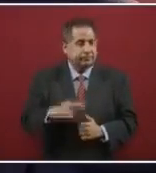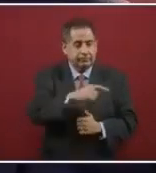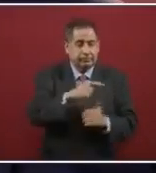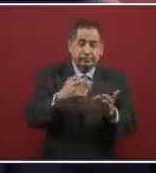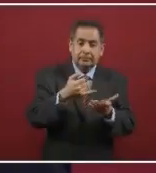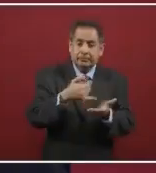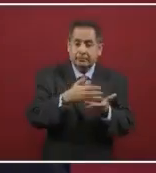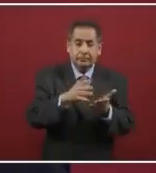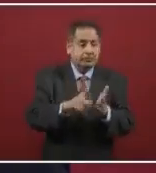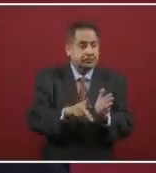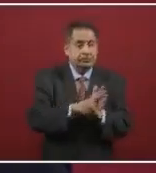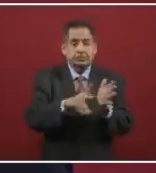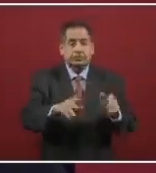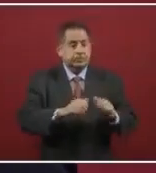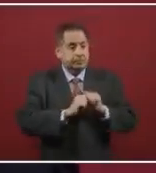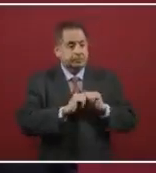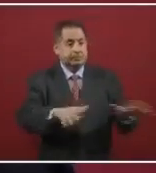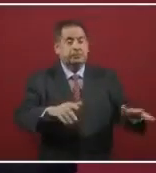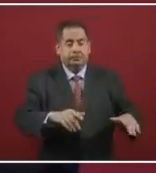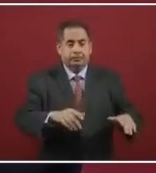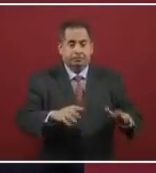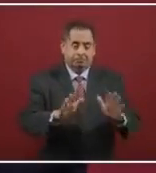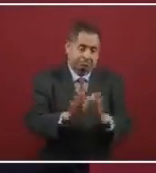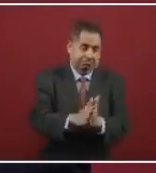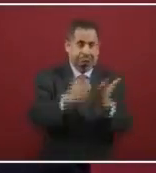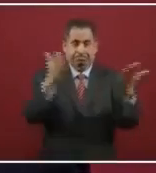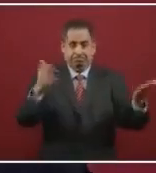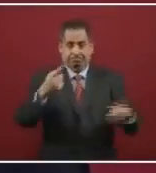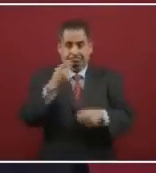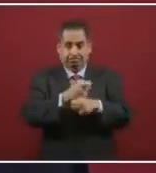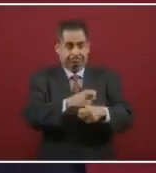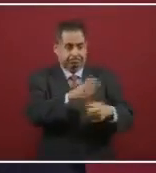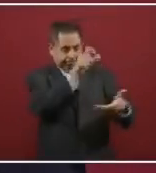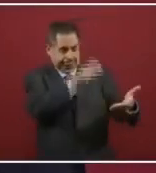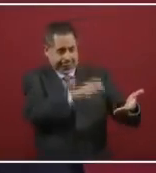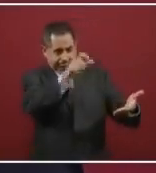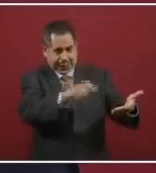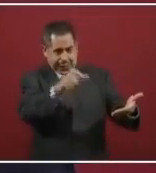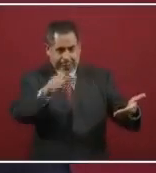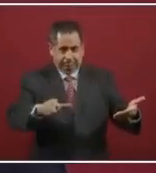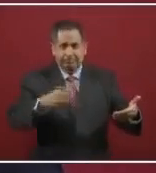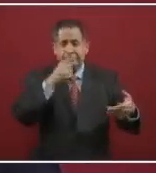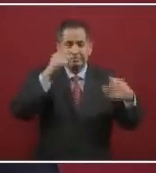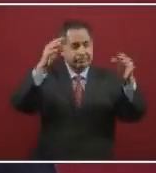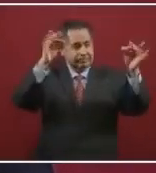publica en la primera plana una manta